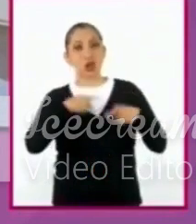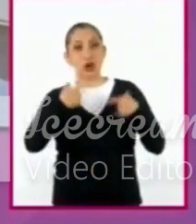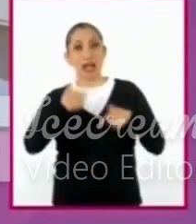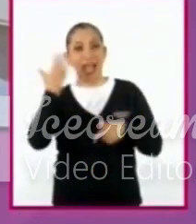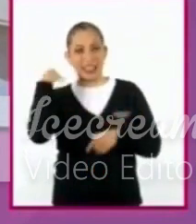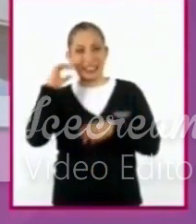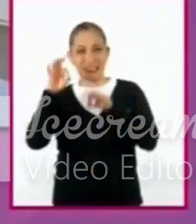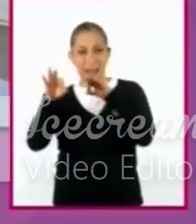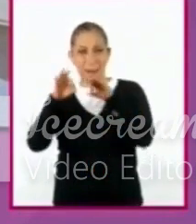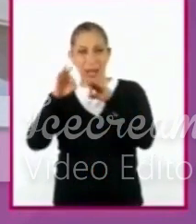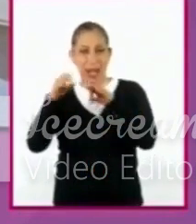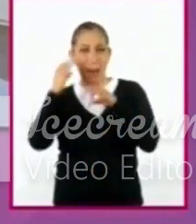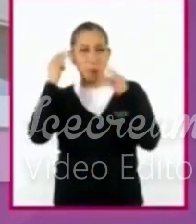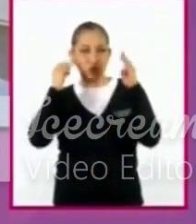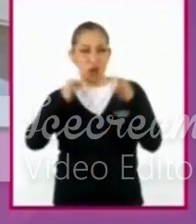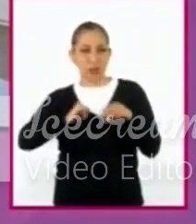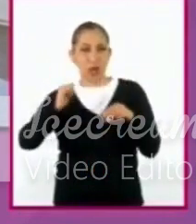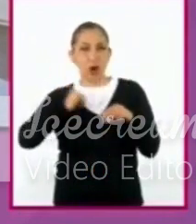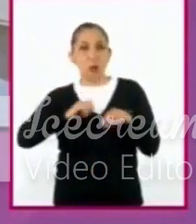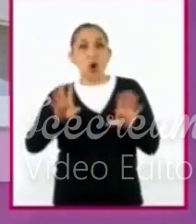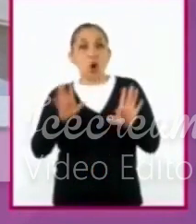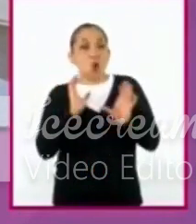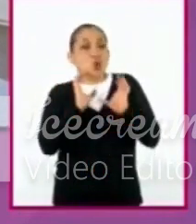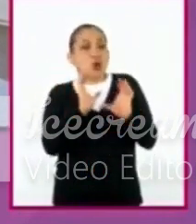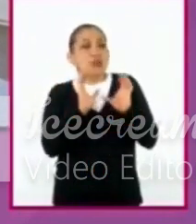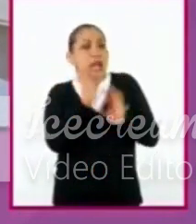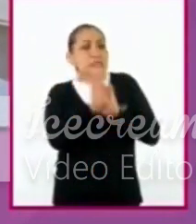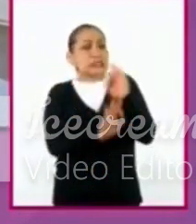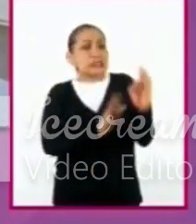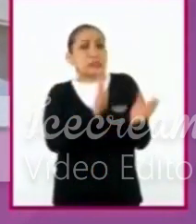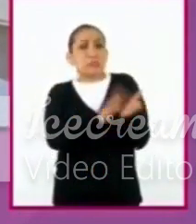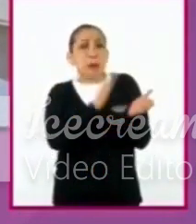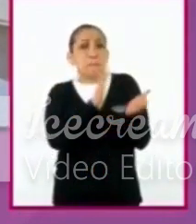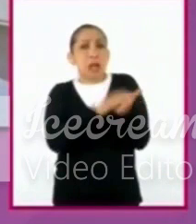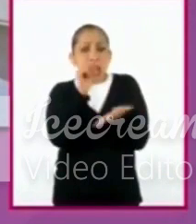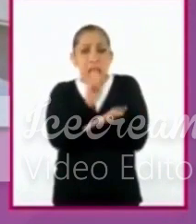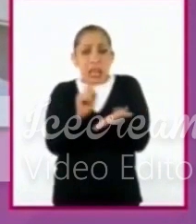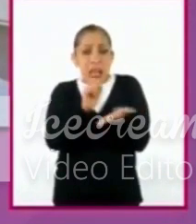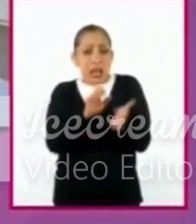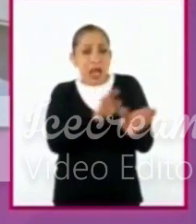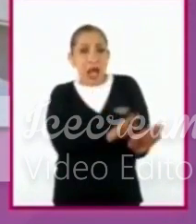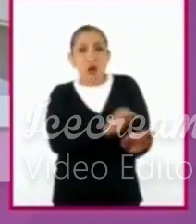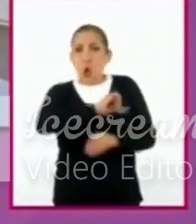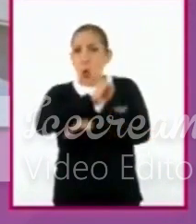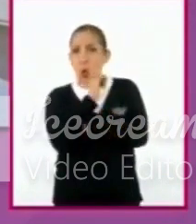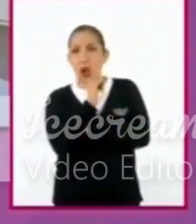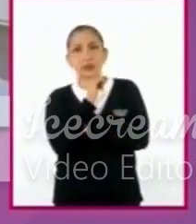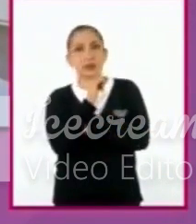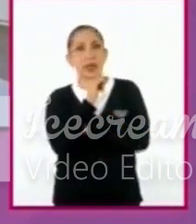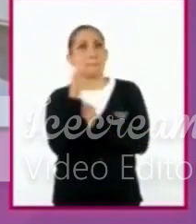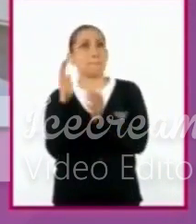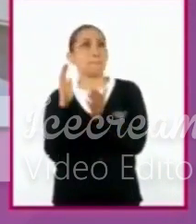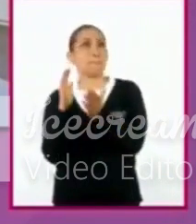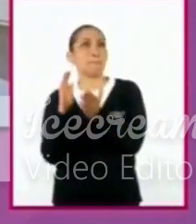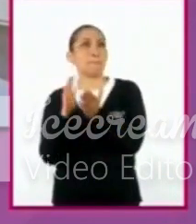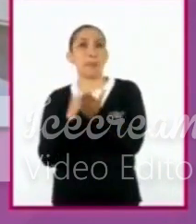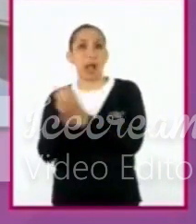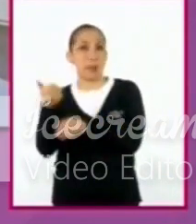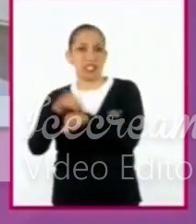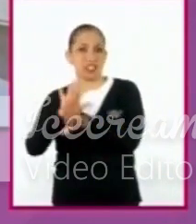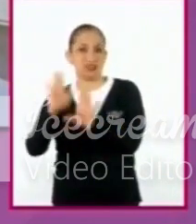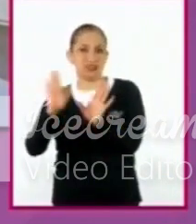antiguo museo, que ya hablaba como de conservar la documentación que se generaba. No resguardaban en sí documentos